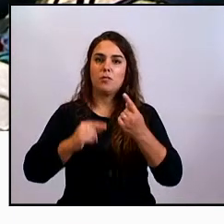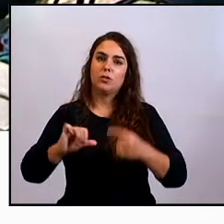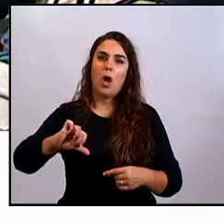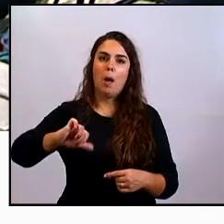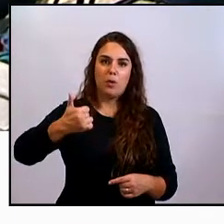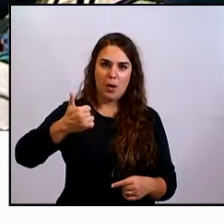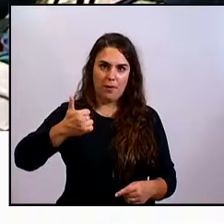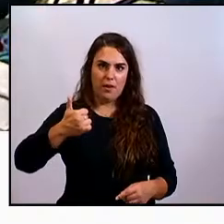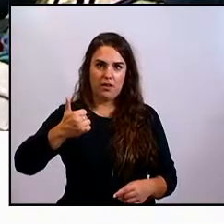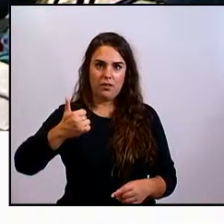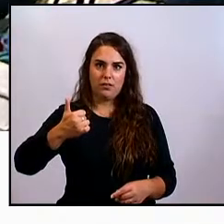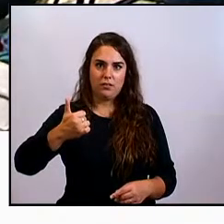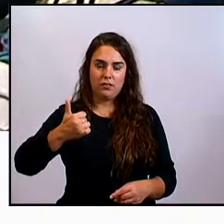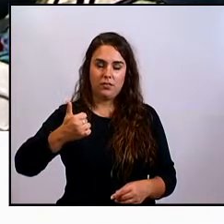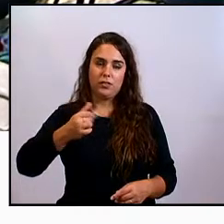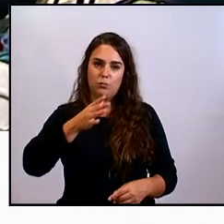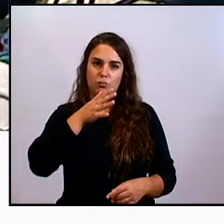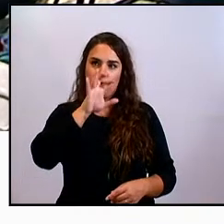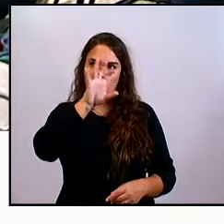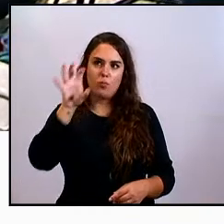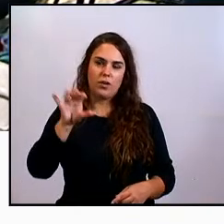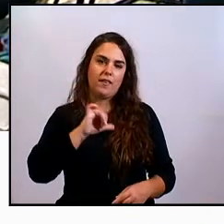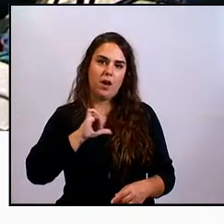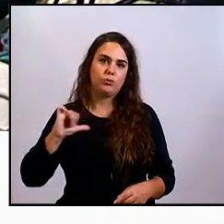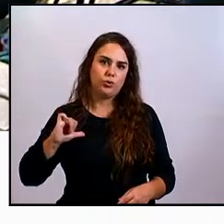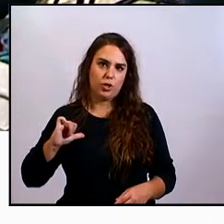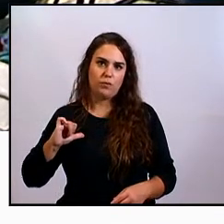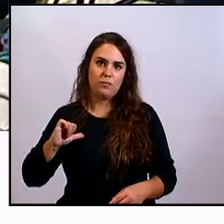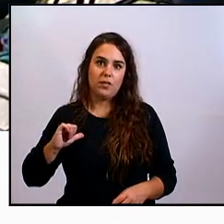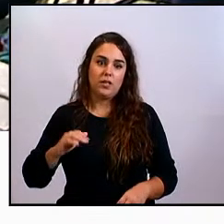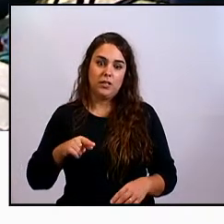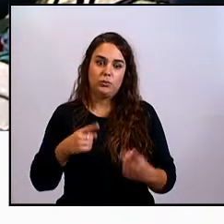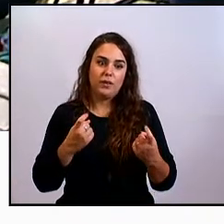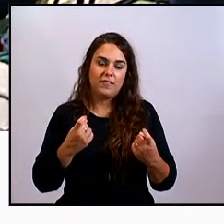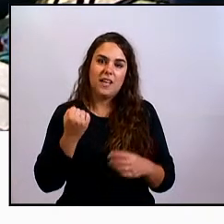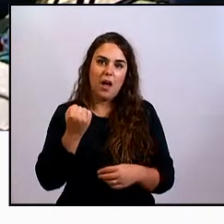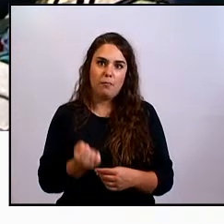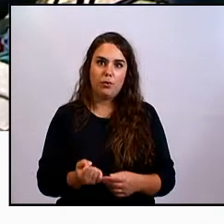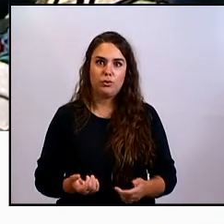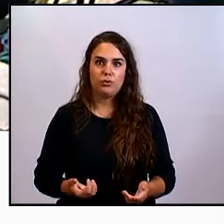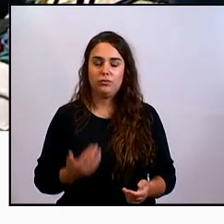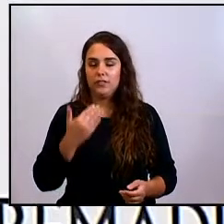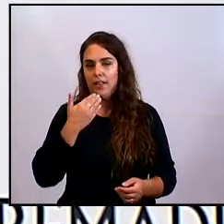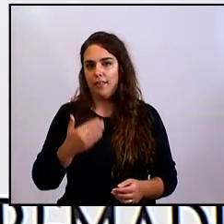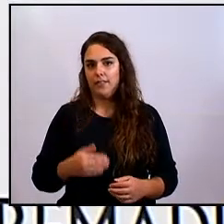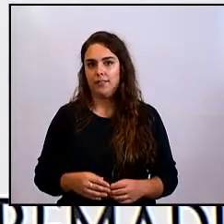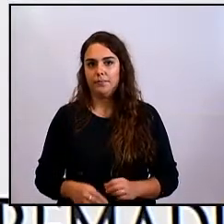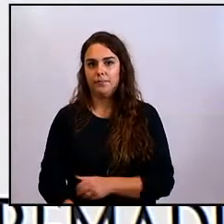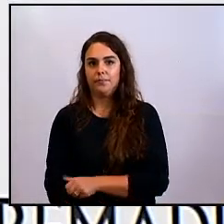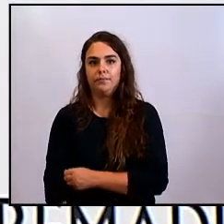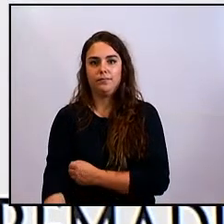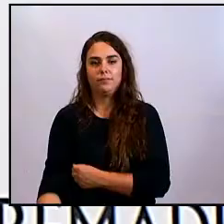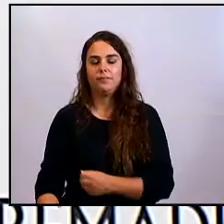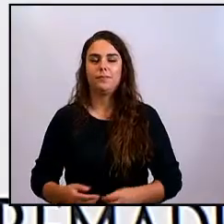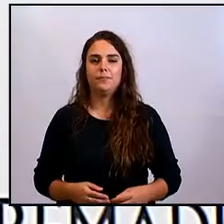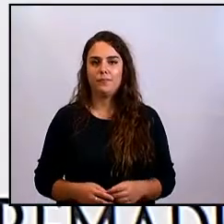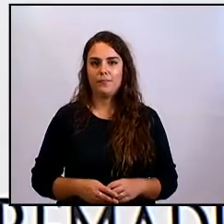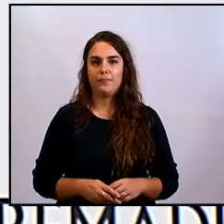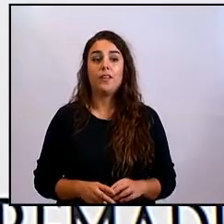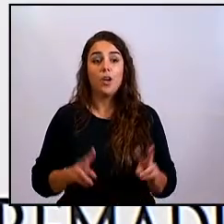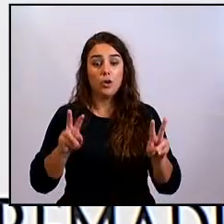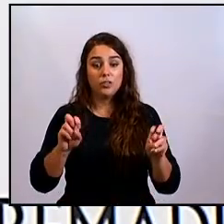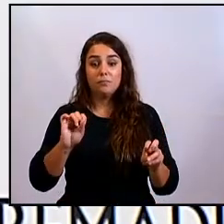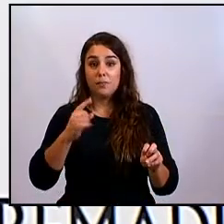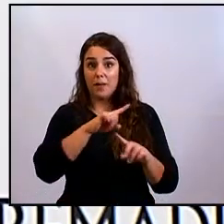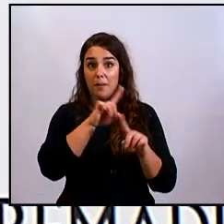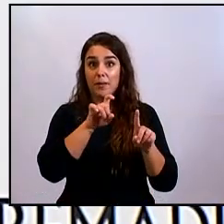de las distintas comunidades autónomas que pudieran necesitar su apoyo. Gracias. Gracias. Con respecto a la primera